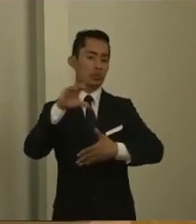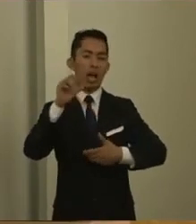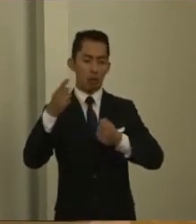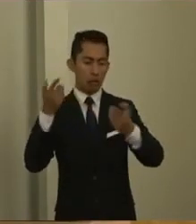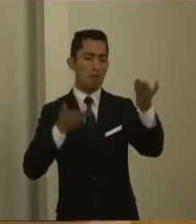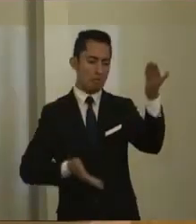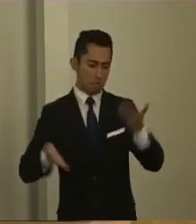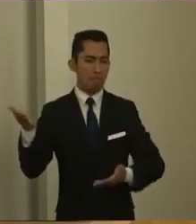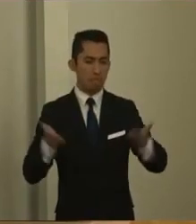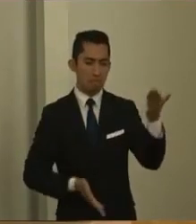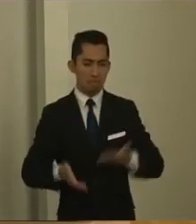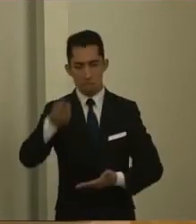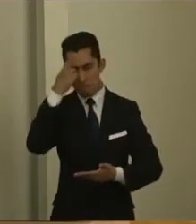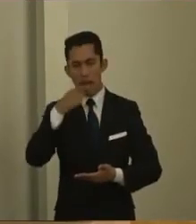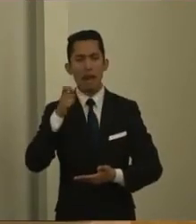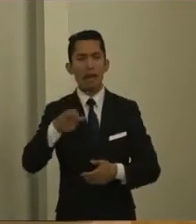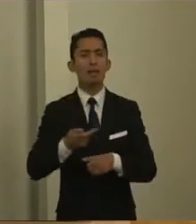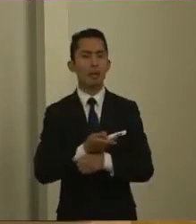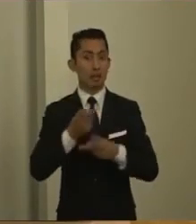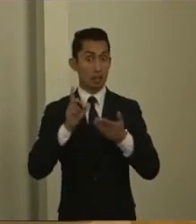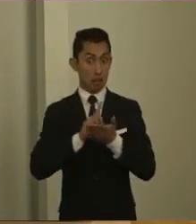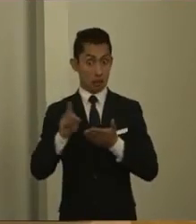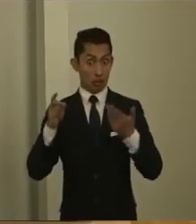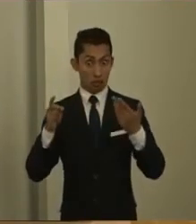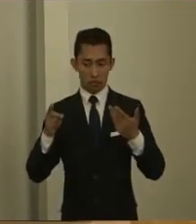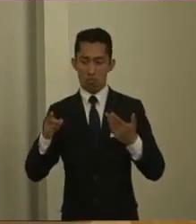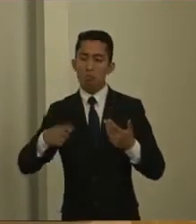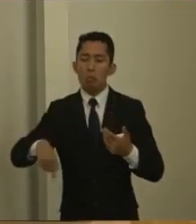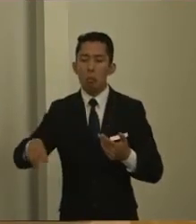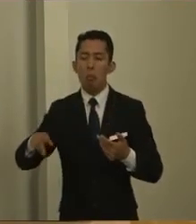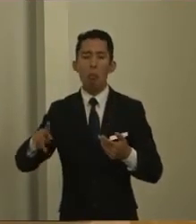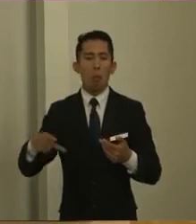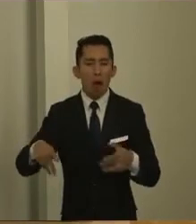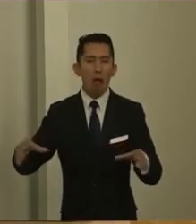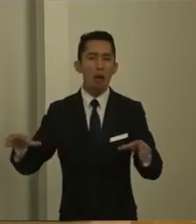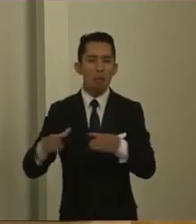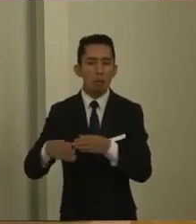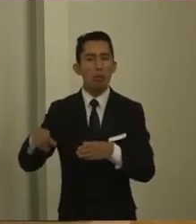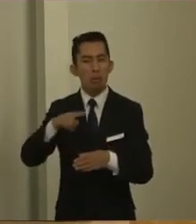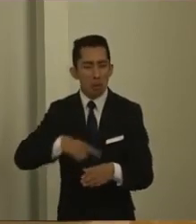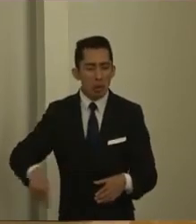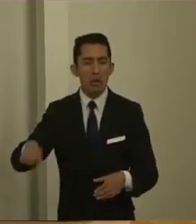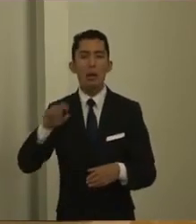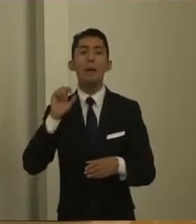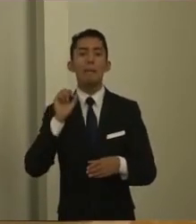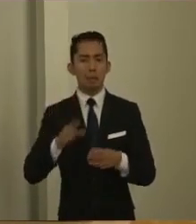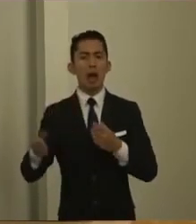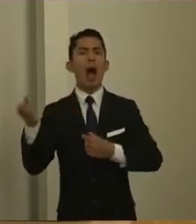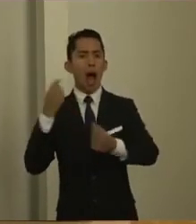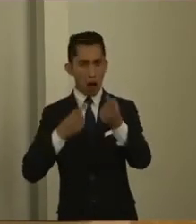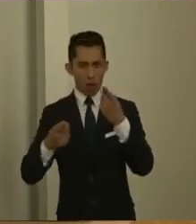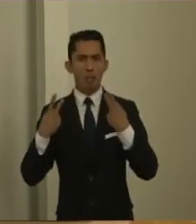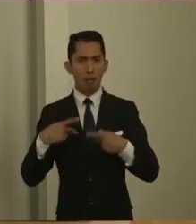dedicadas a la defensa y promoción de los derechos de los pueblos y de destacados académicos